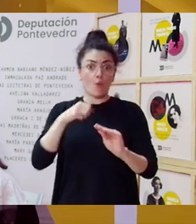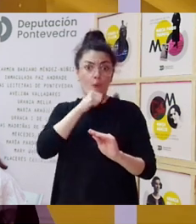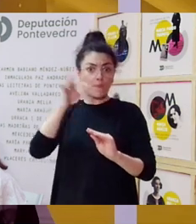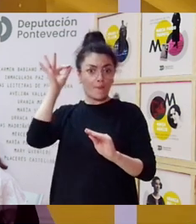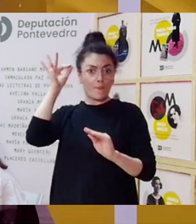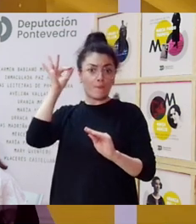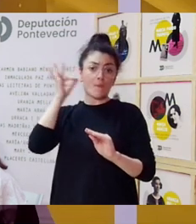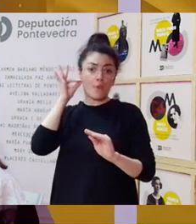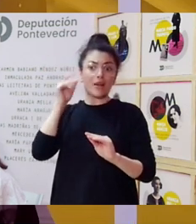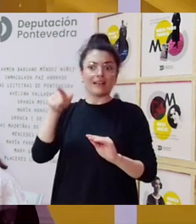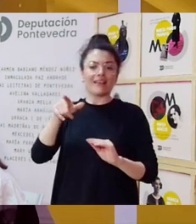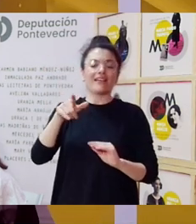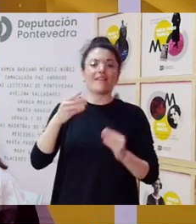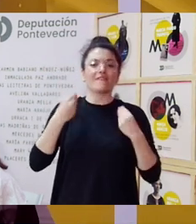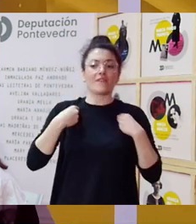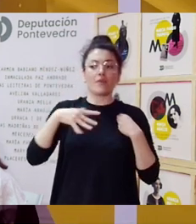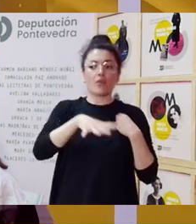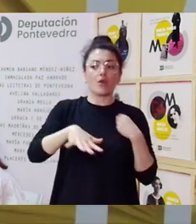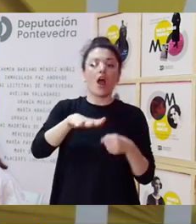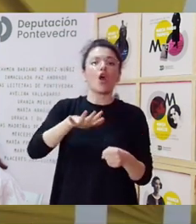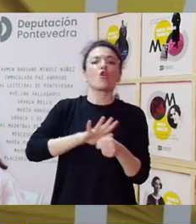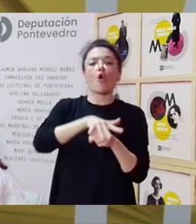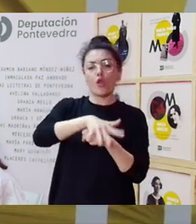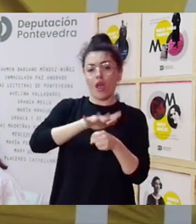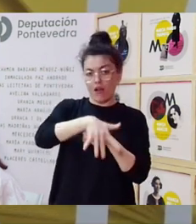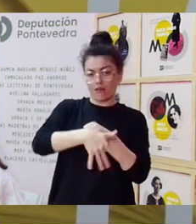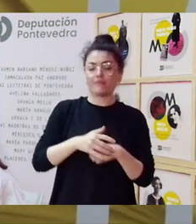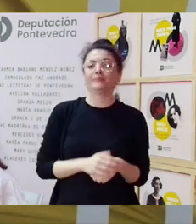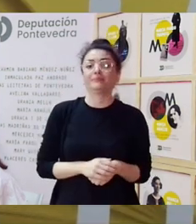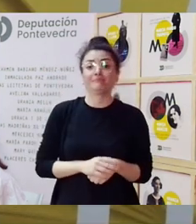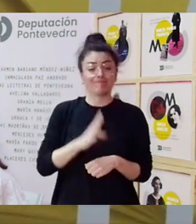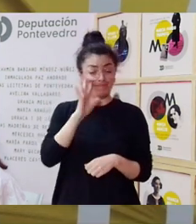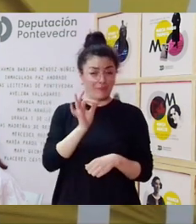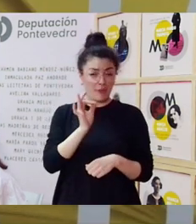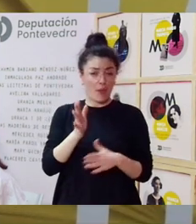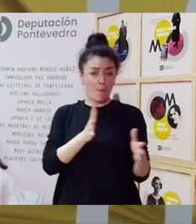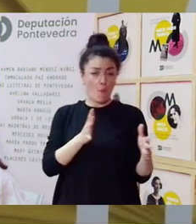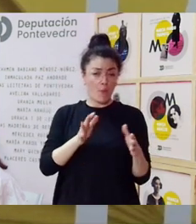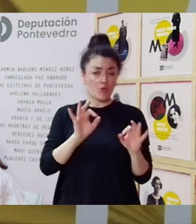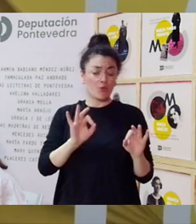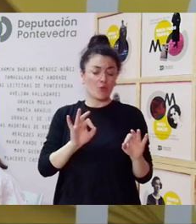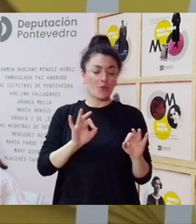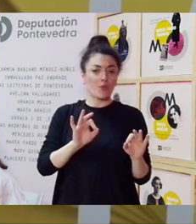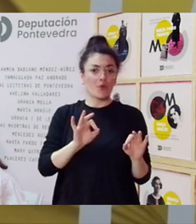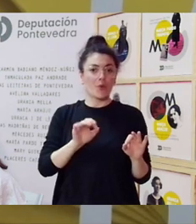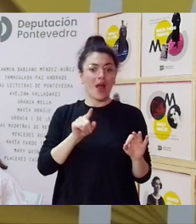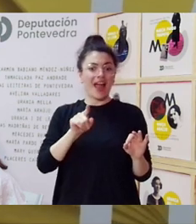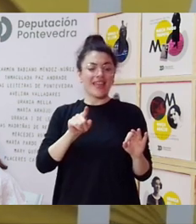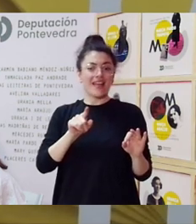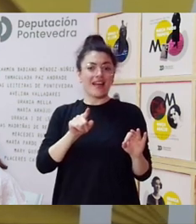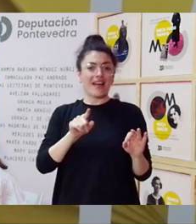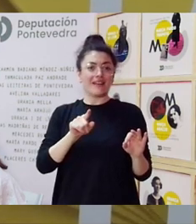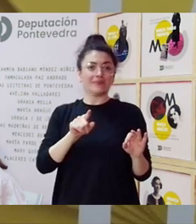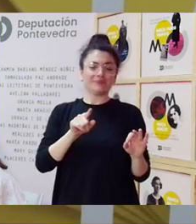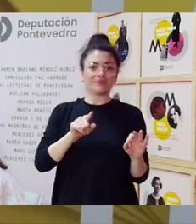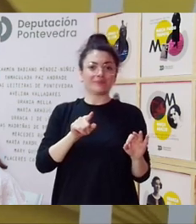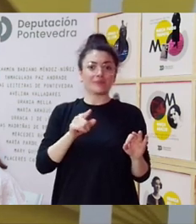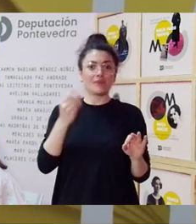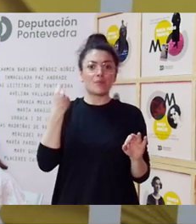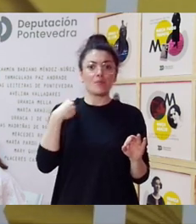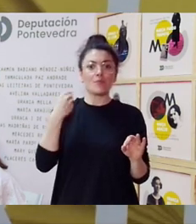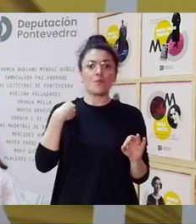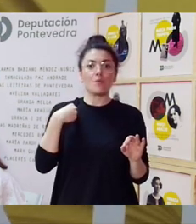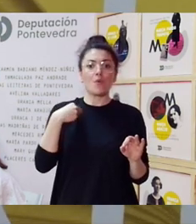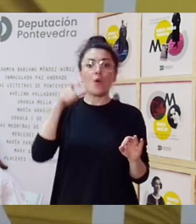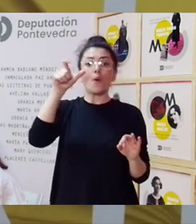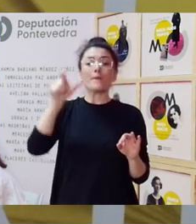en Vigo, en Colla. Tamén é certo que nese momento ela tuvo unha chamada de Socorro Rojo